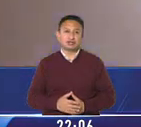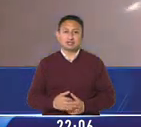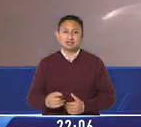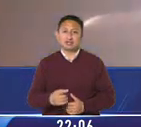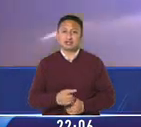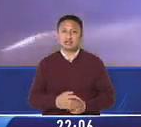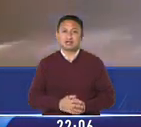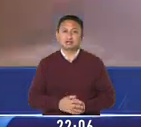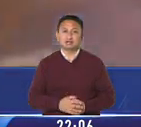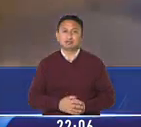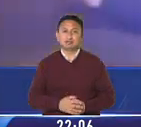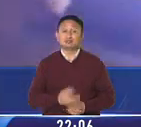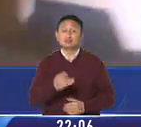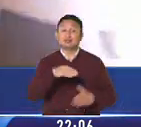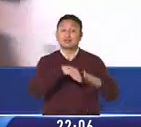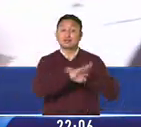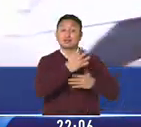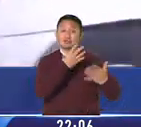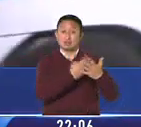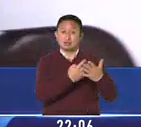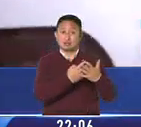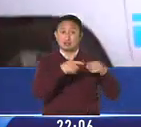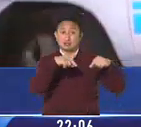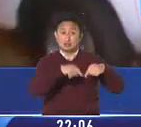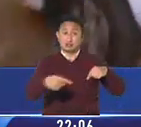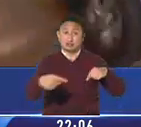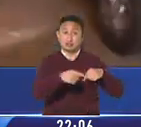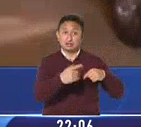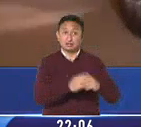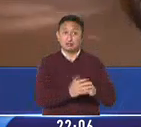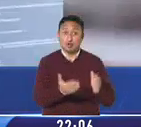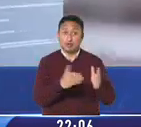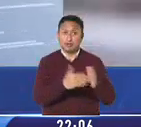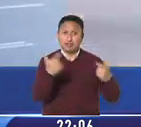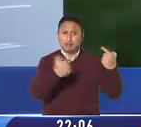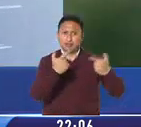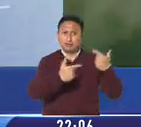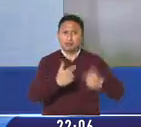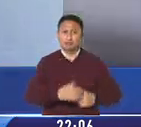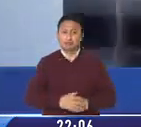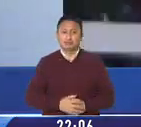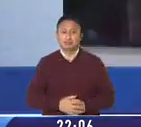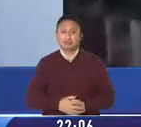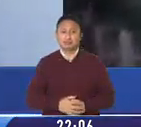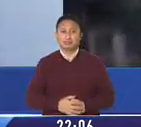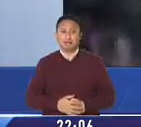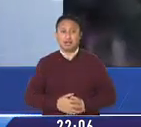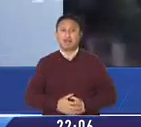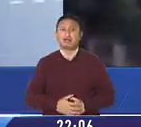bandas delictivas dentro de la penitenciaría del Litoral no cesan.